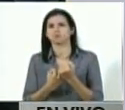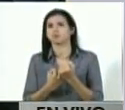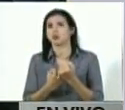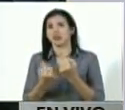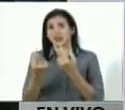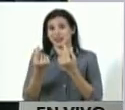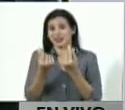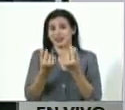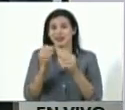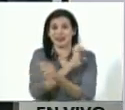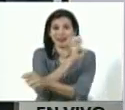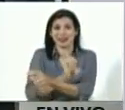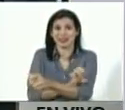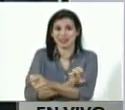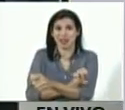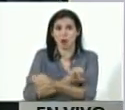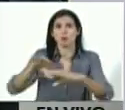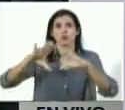mundo.